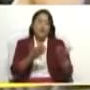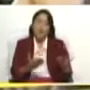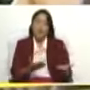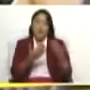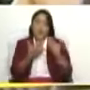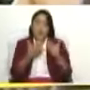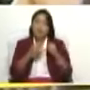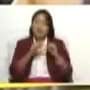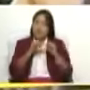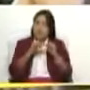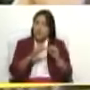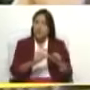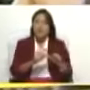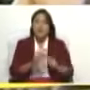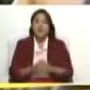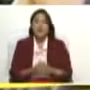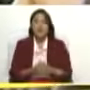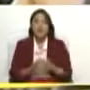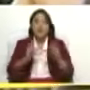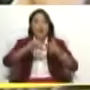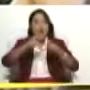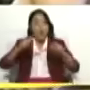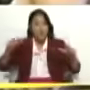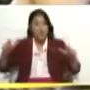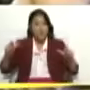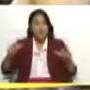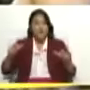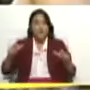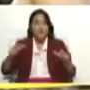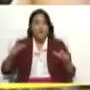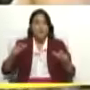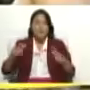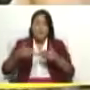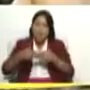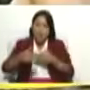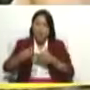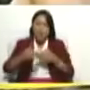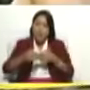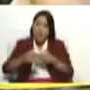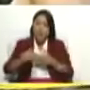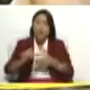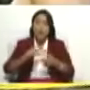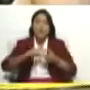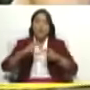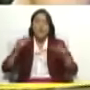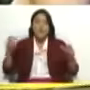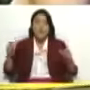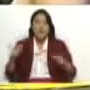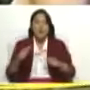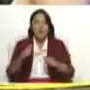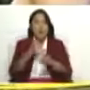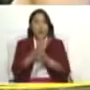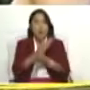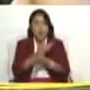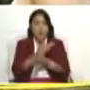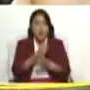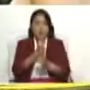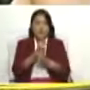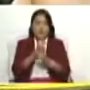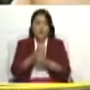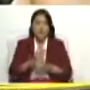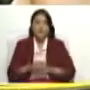apoyando que ya los Juegos Olímpicos son Mañana estamos ahí cerca y bueno este aquí están todos estos